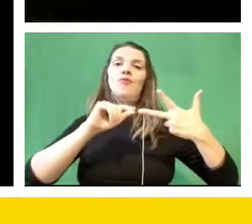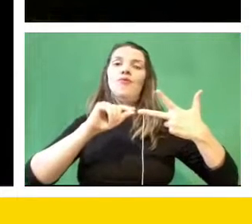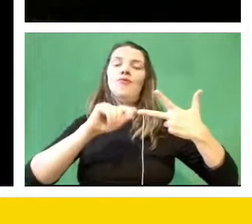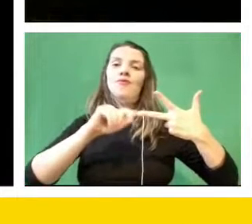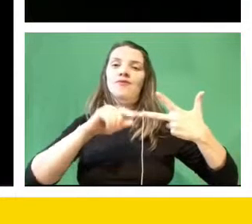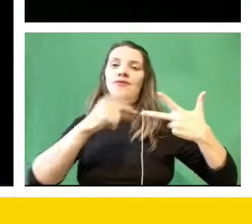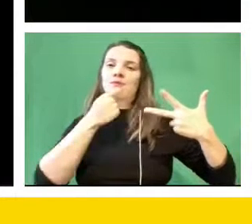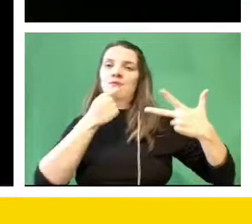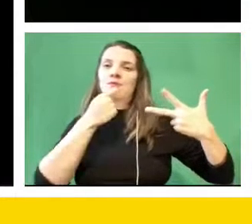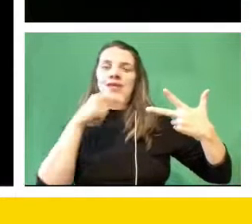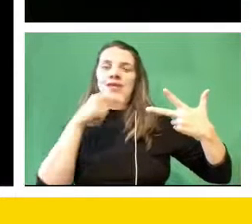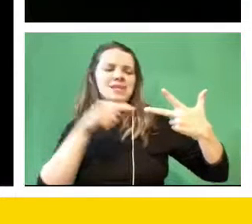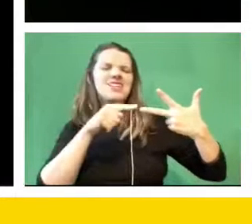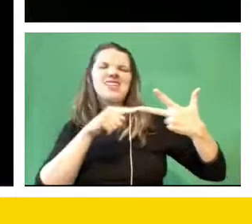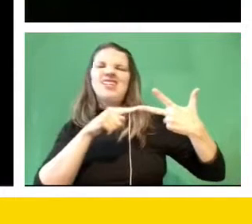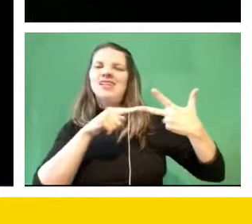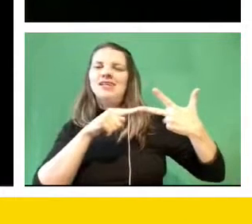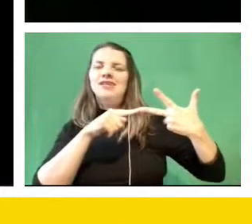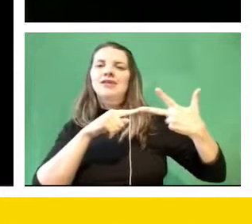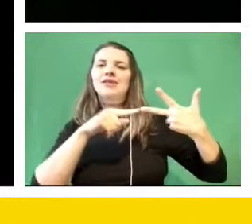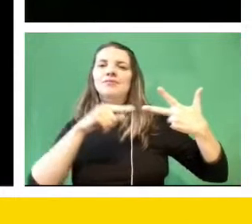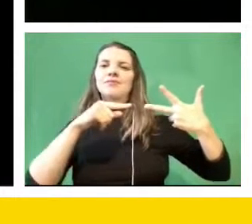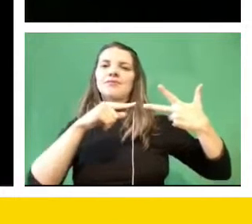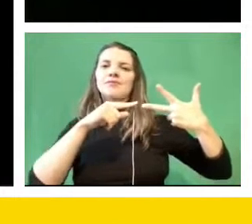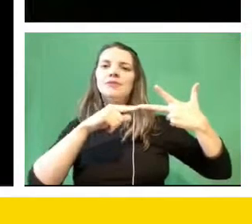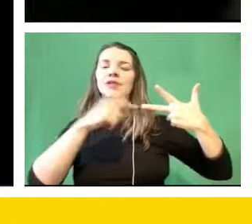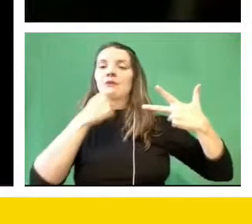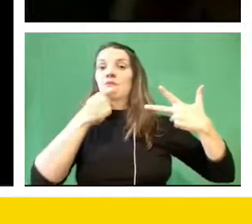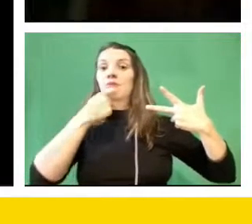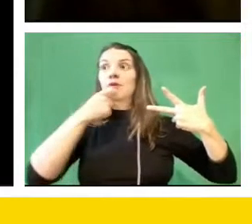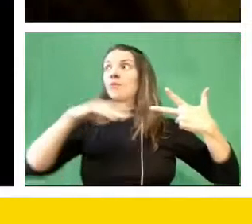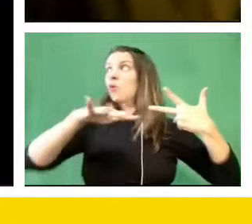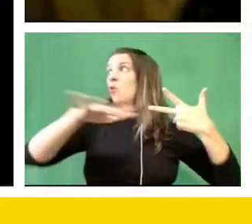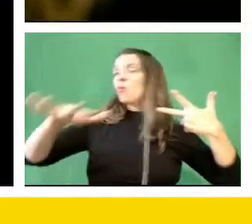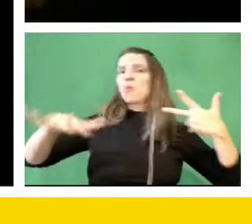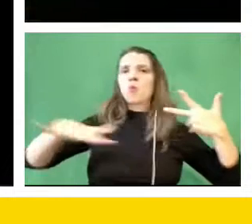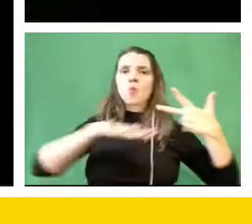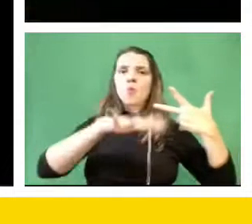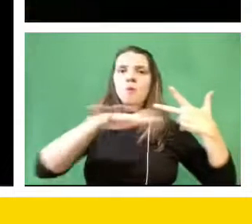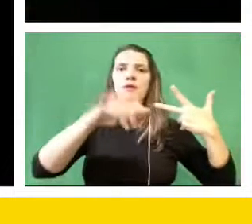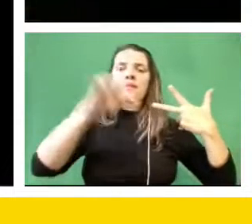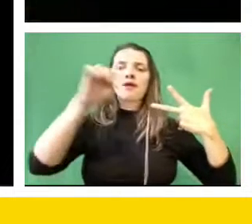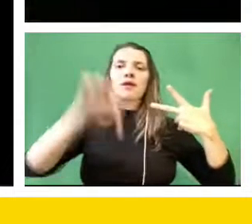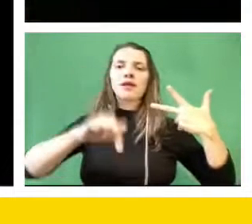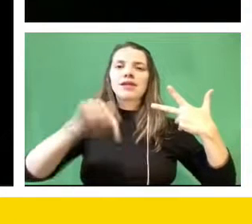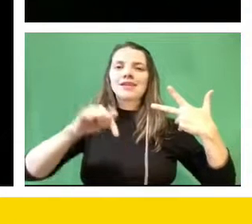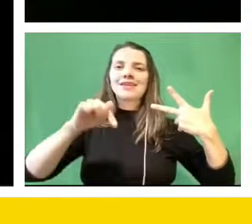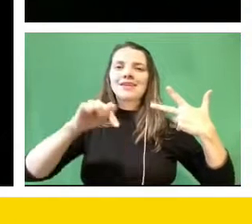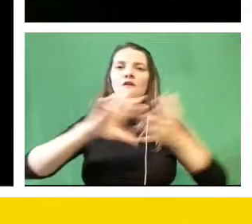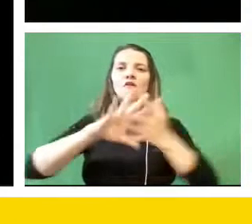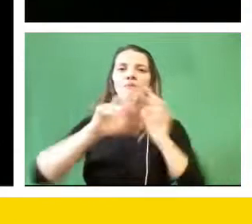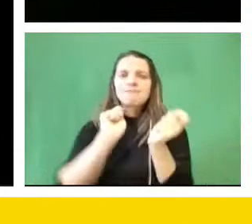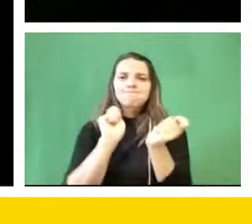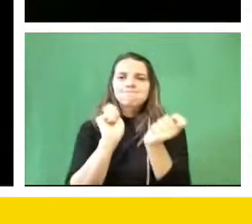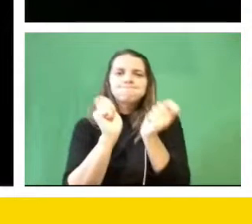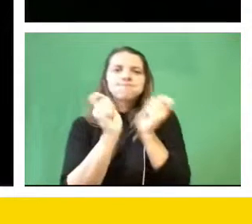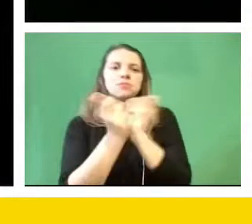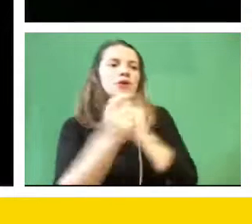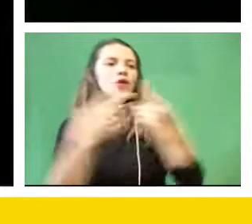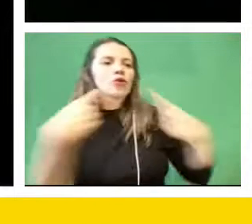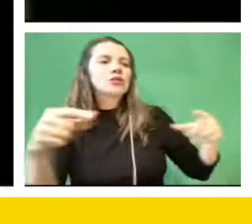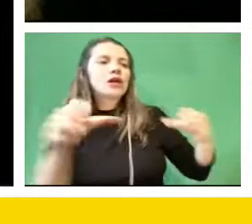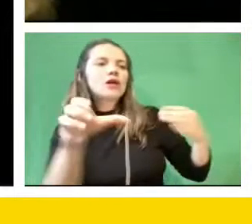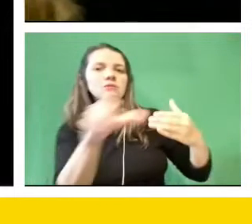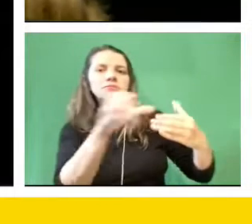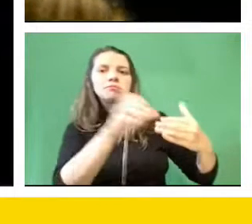es muy utilizado en investigaciones de hábitat. Son espacios en donde se hace una transformación de algún elemento, como por